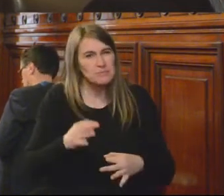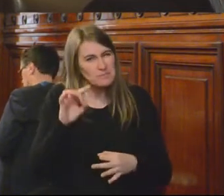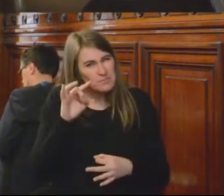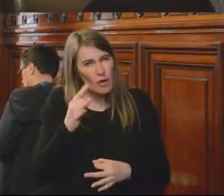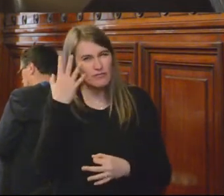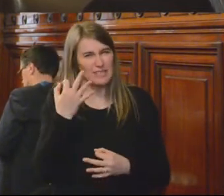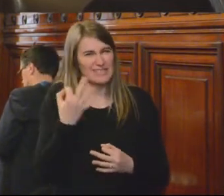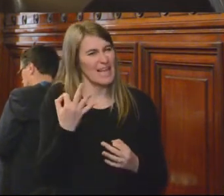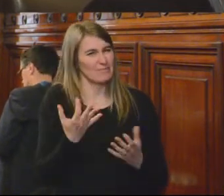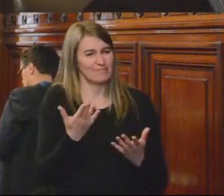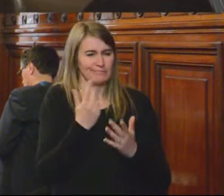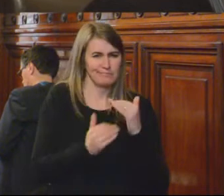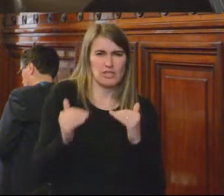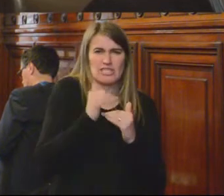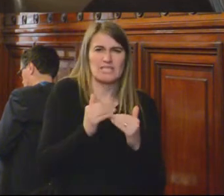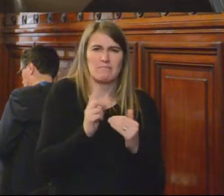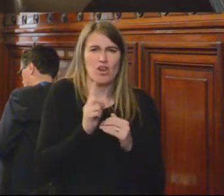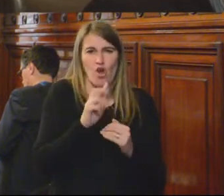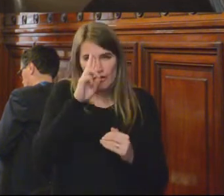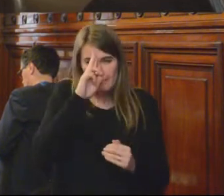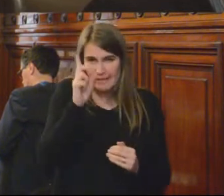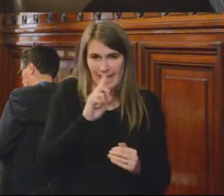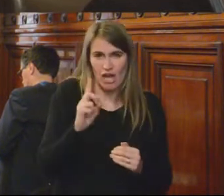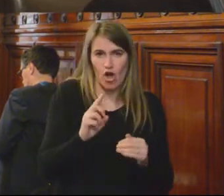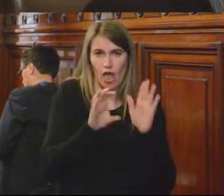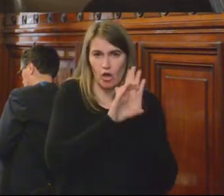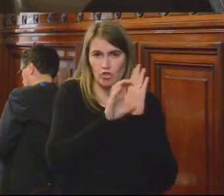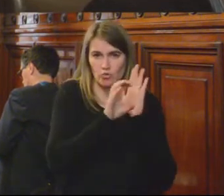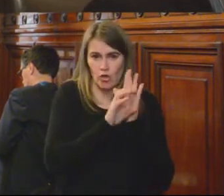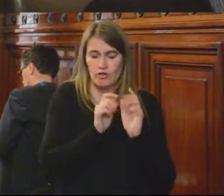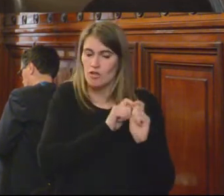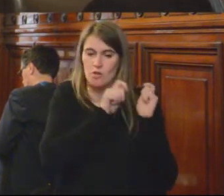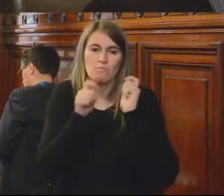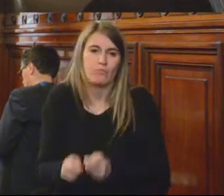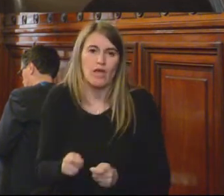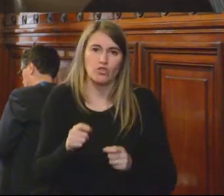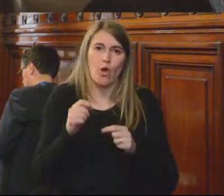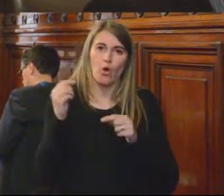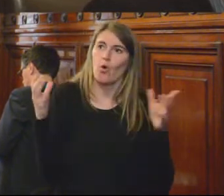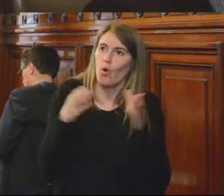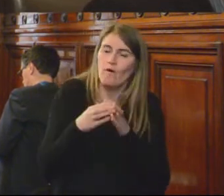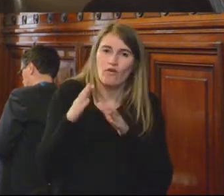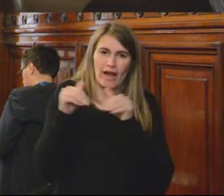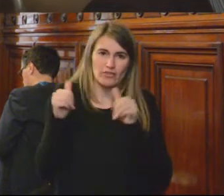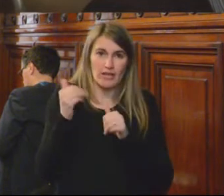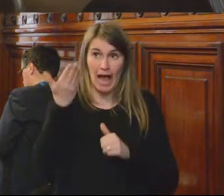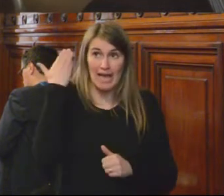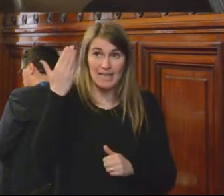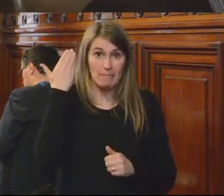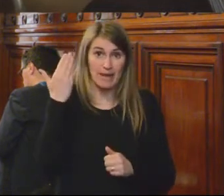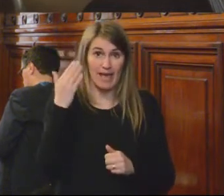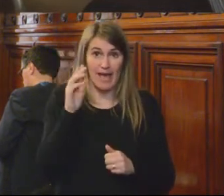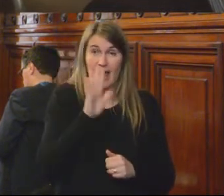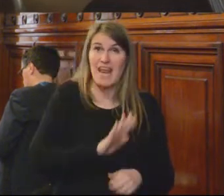Actuaron por encima de las facultades constitucionales y han impuesto la convocatoria y el funcionamiento de una Asamblea Nacional Constituyente en